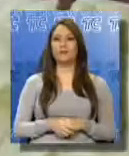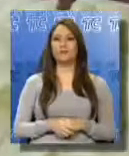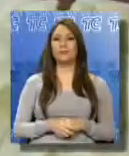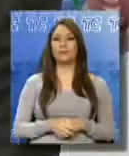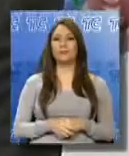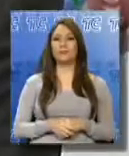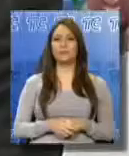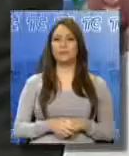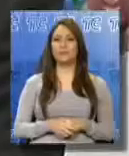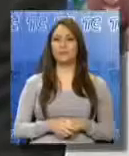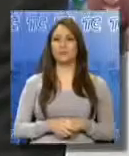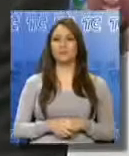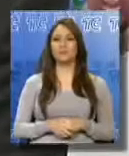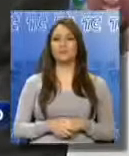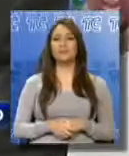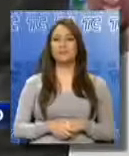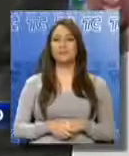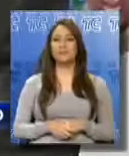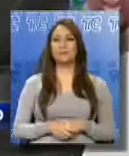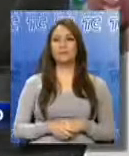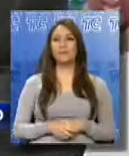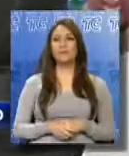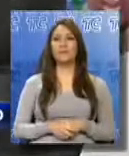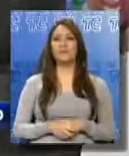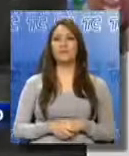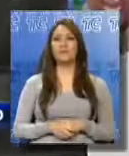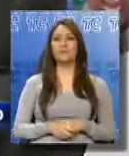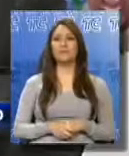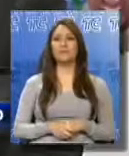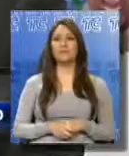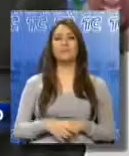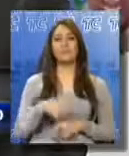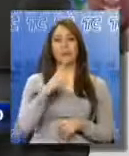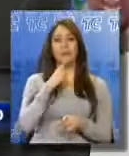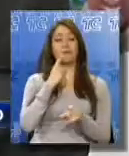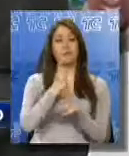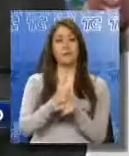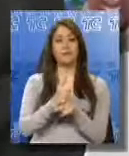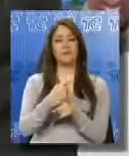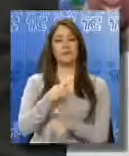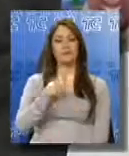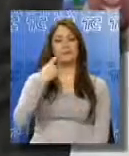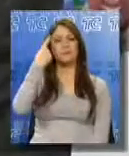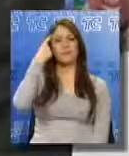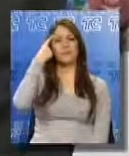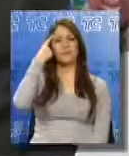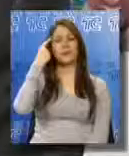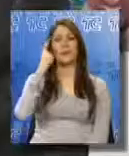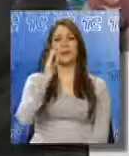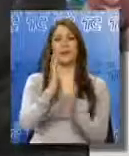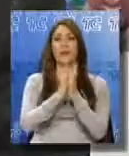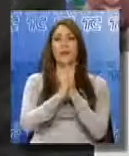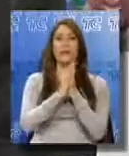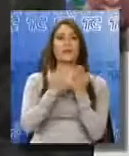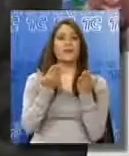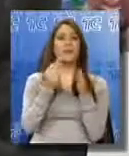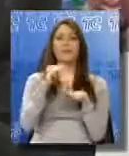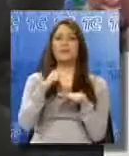Yo creo que es plausible, es honesto pensar que a la mesa